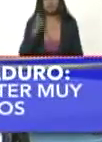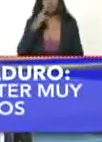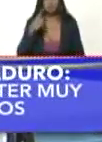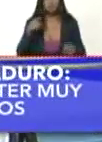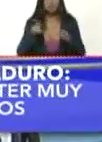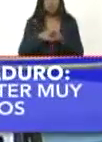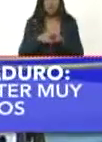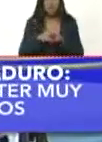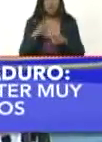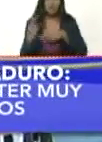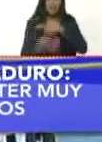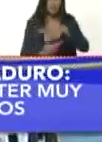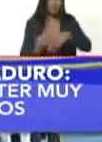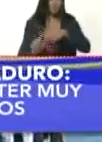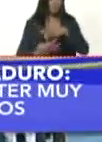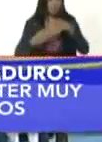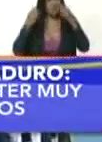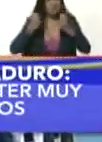eminentemente revolucionaria,